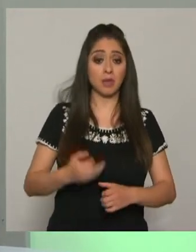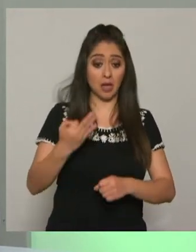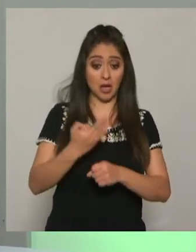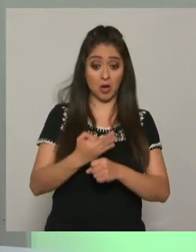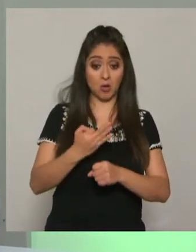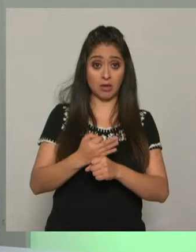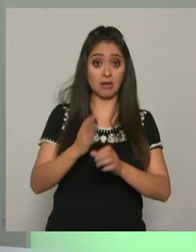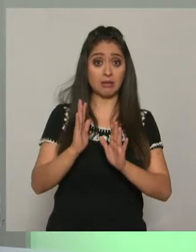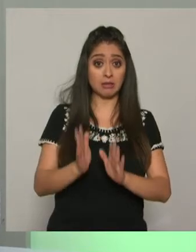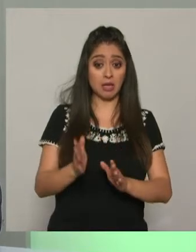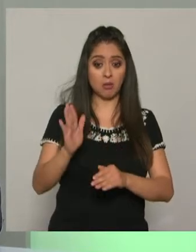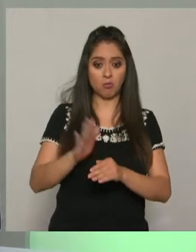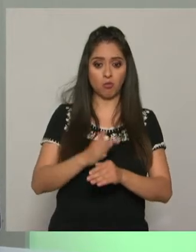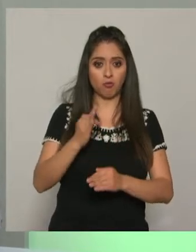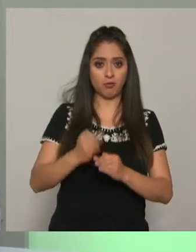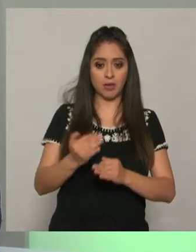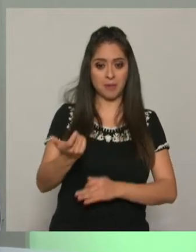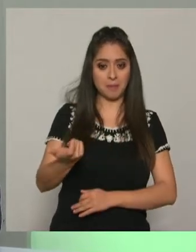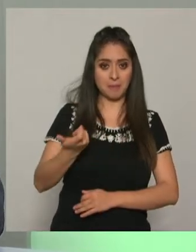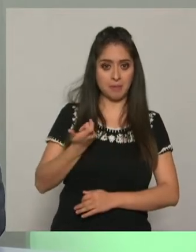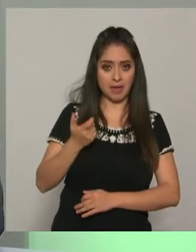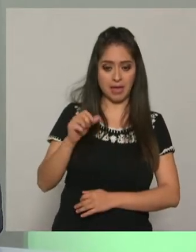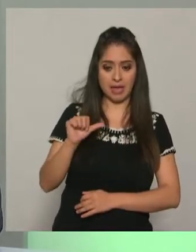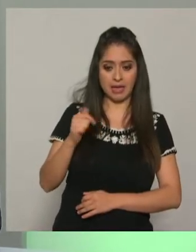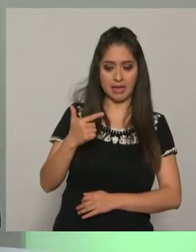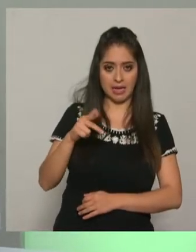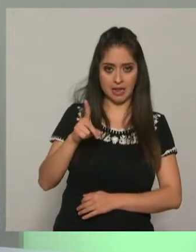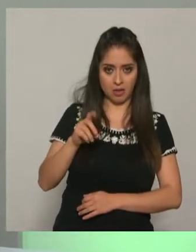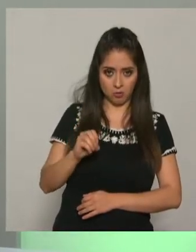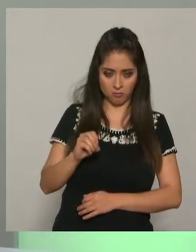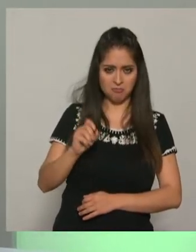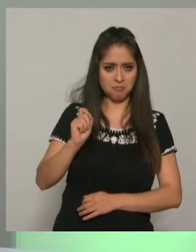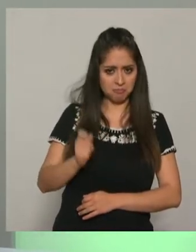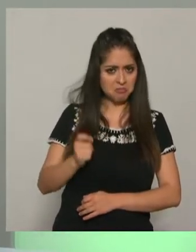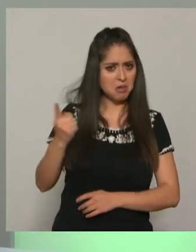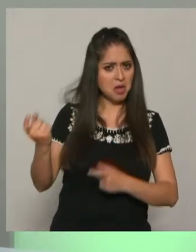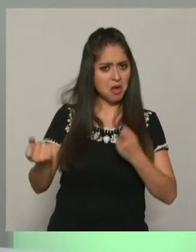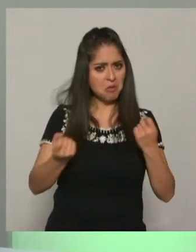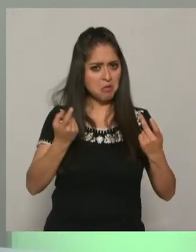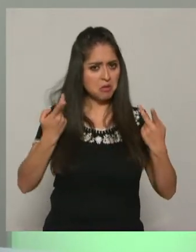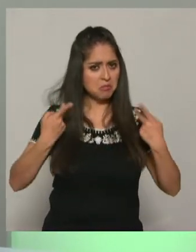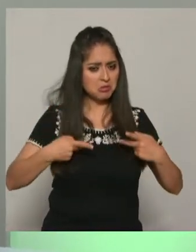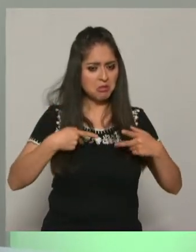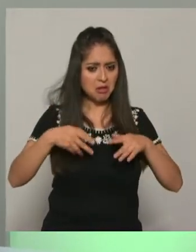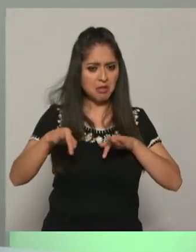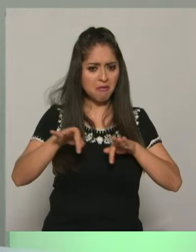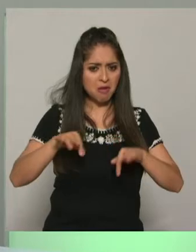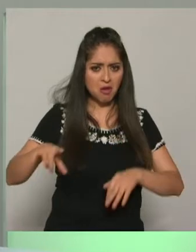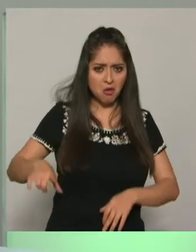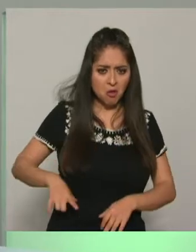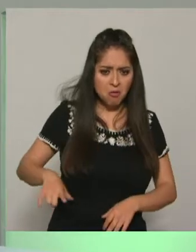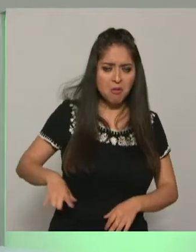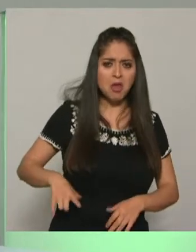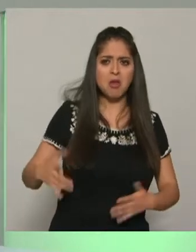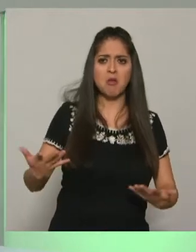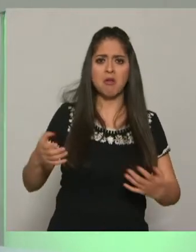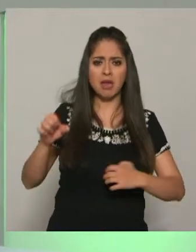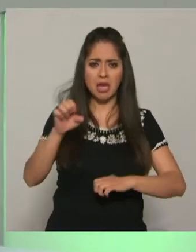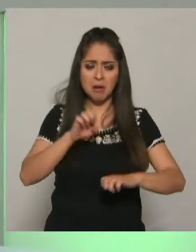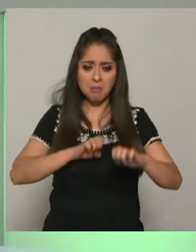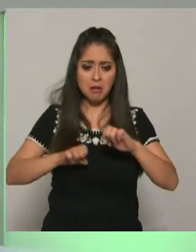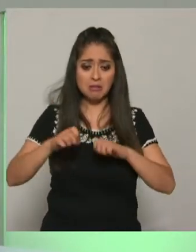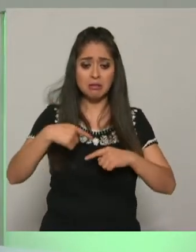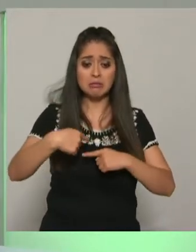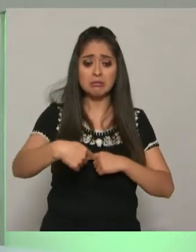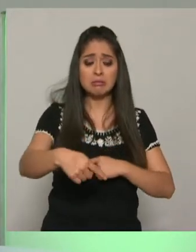aguinaldos. Quien trabaja en gobierno, quien trabaja en muchas compañías, ya vienen